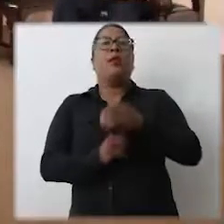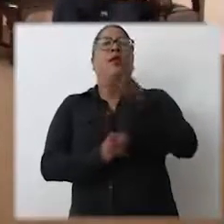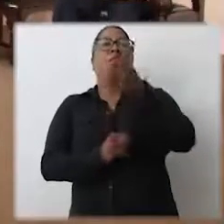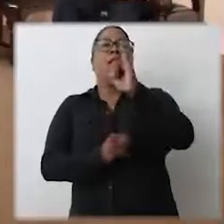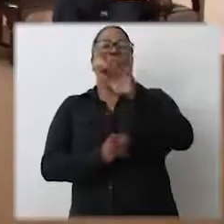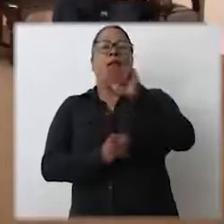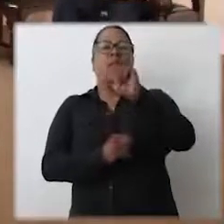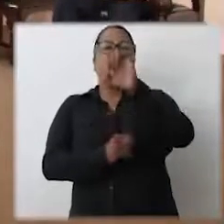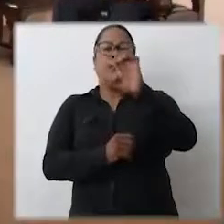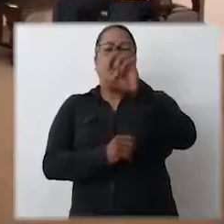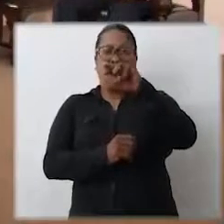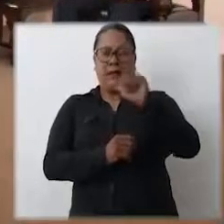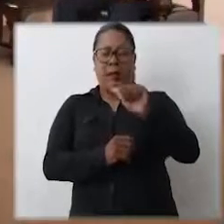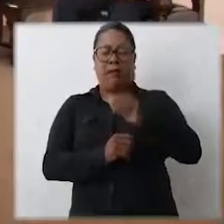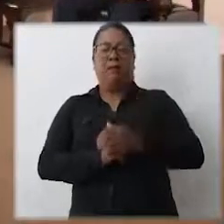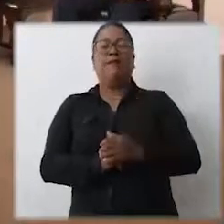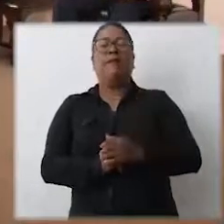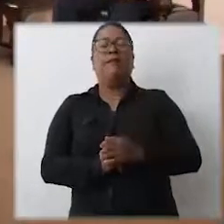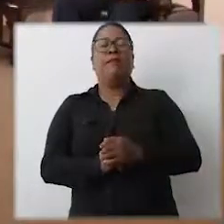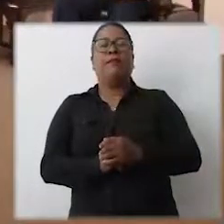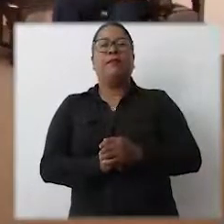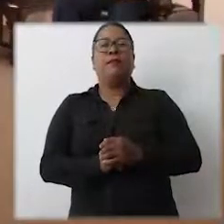Ciudadana Mirna López Torres.